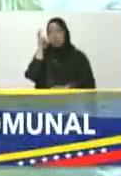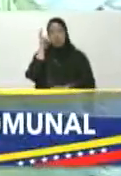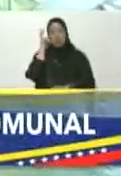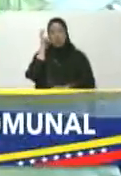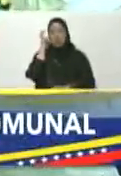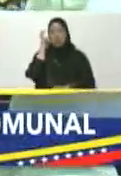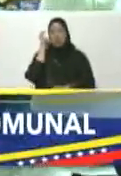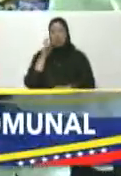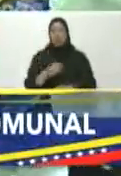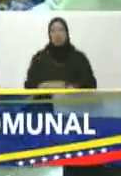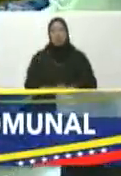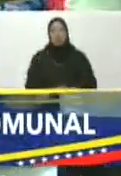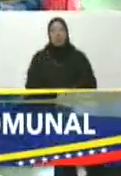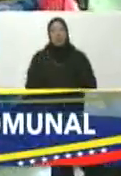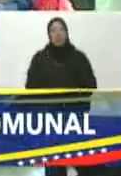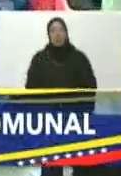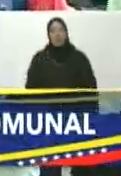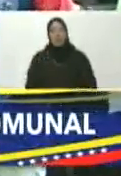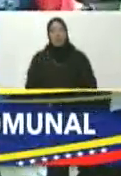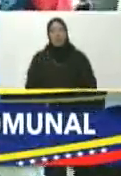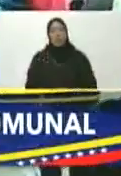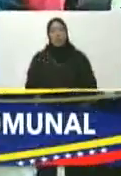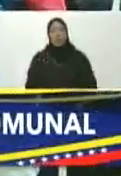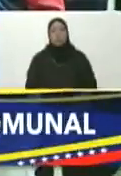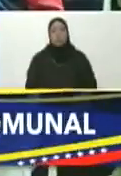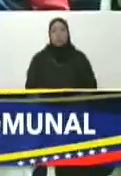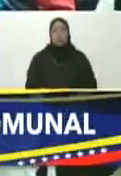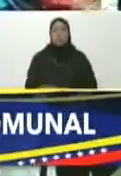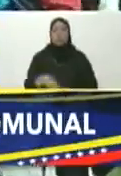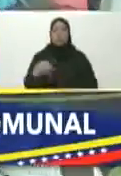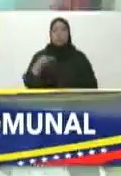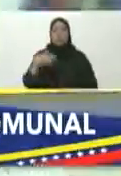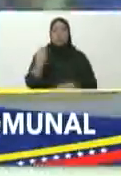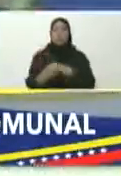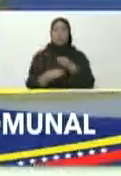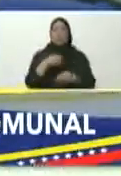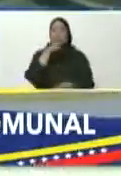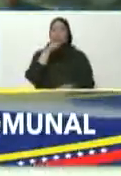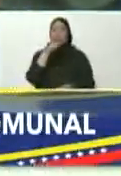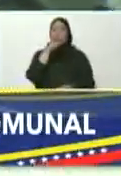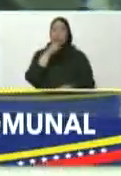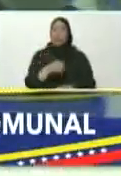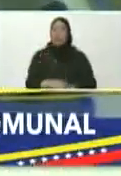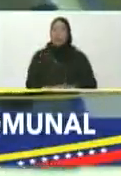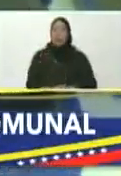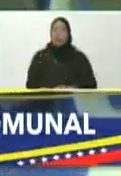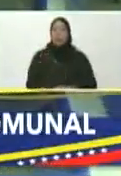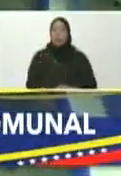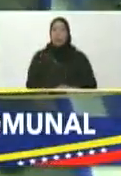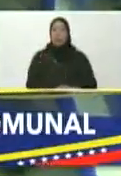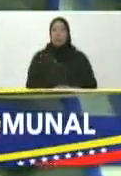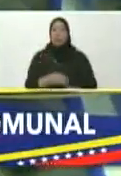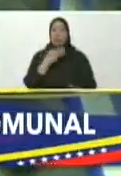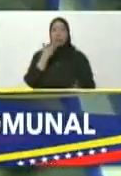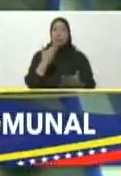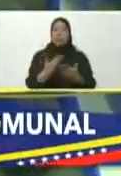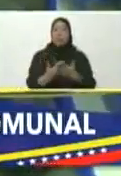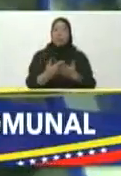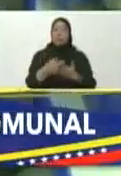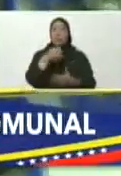la felicito. Gracias, mi comandante. ¿Qué tenemos por aquí? ¿Ah? Por acá tenemos mi comandante en jefe. Gracias, dándole gracias a